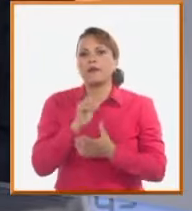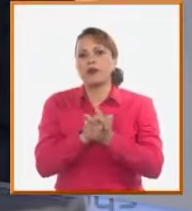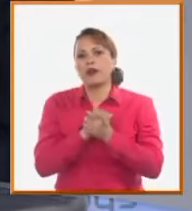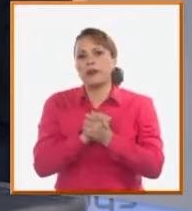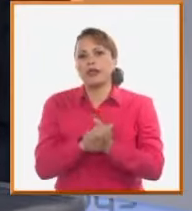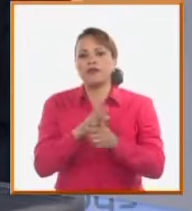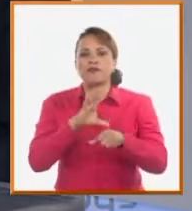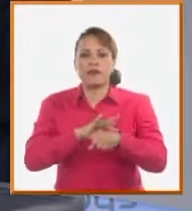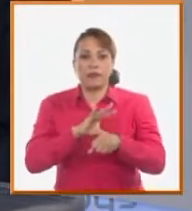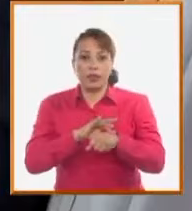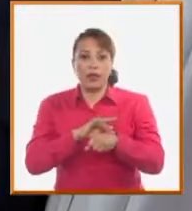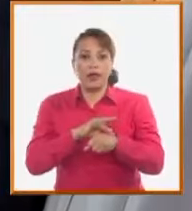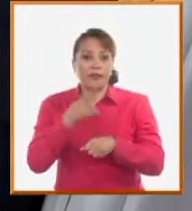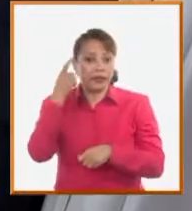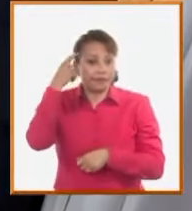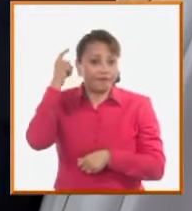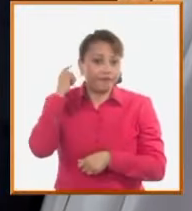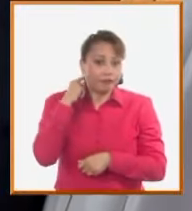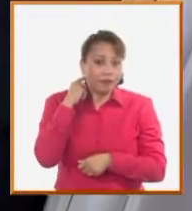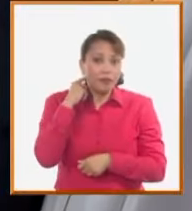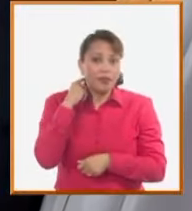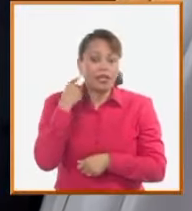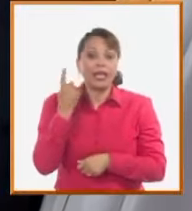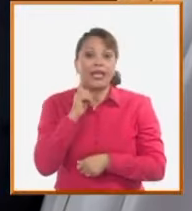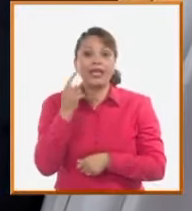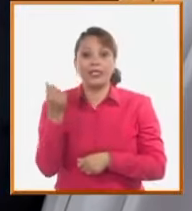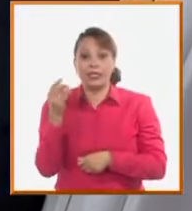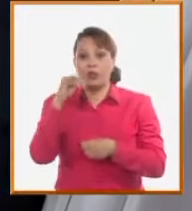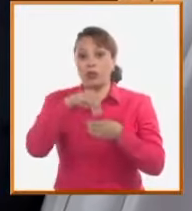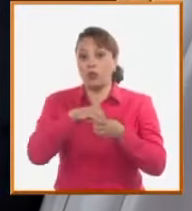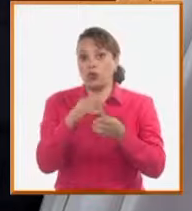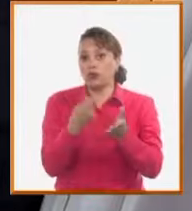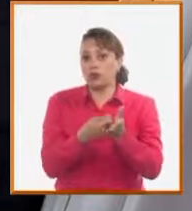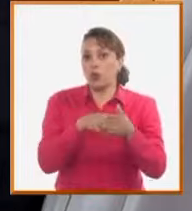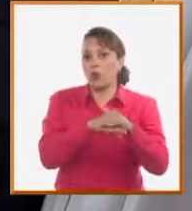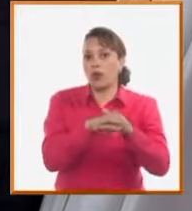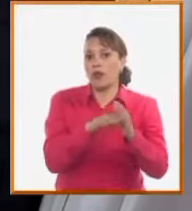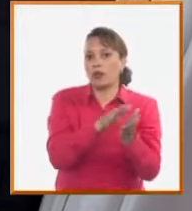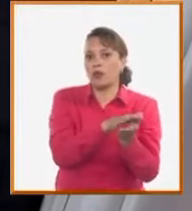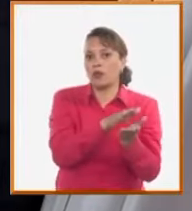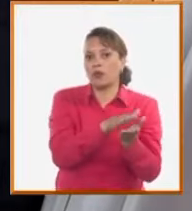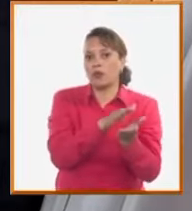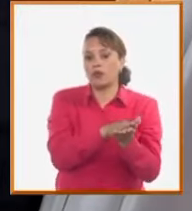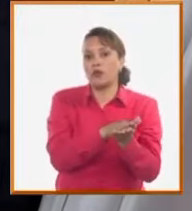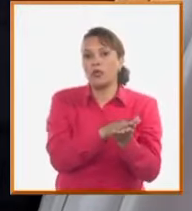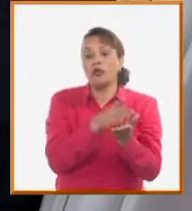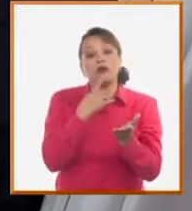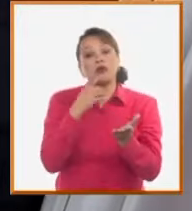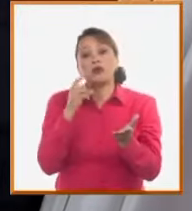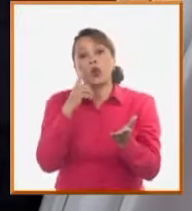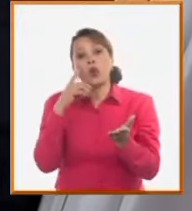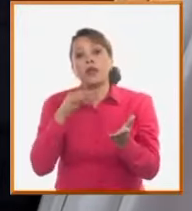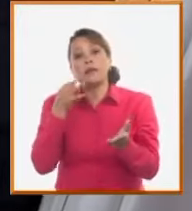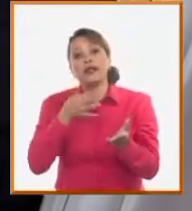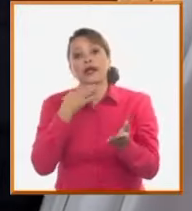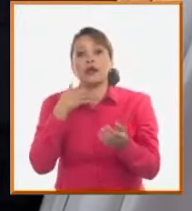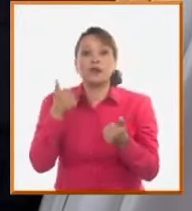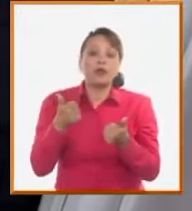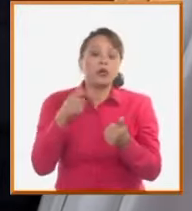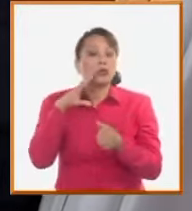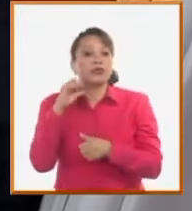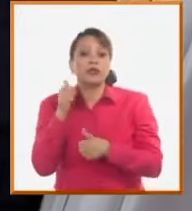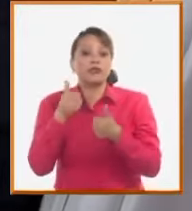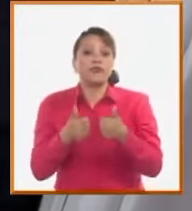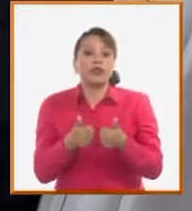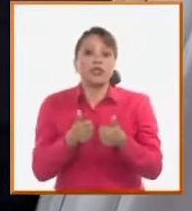tipo de enfermedad que está recogida en ese seguro de vida, sin embargo, la persona o no se le explicó bien o no supo entender y